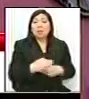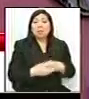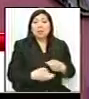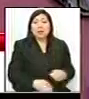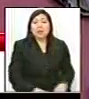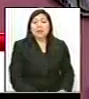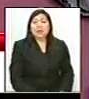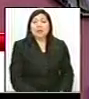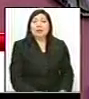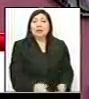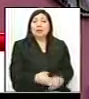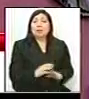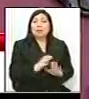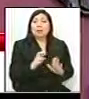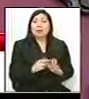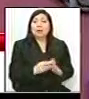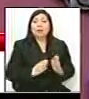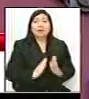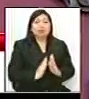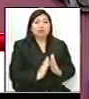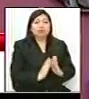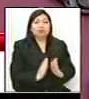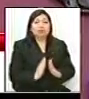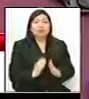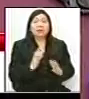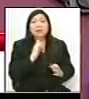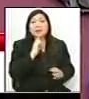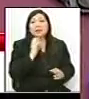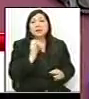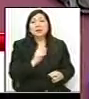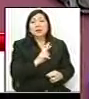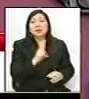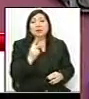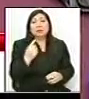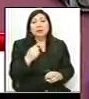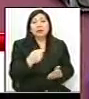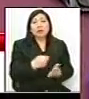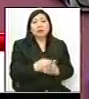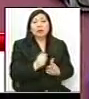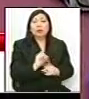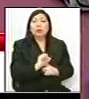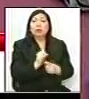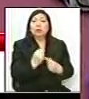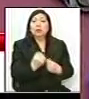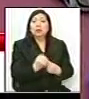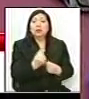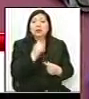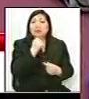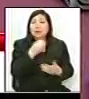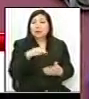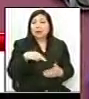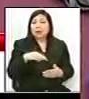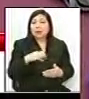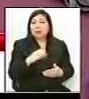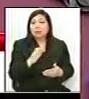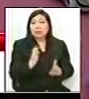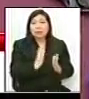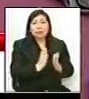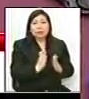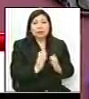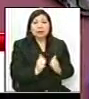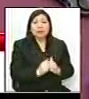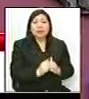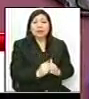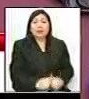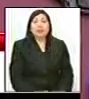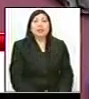productores a través del programa riego tecnificado. Es cierto, los 200 millones de la deuda social está todavía en el MEF, estamos coordinando todavía,